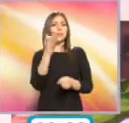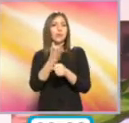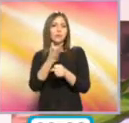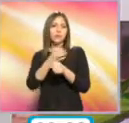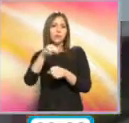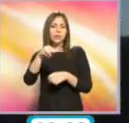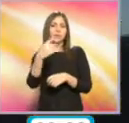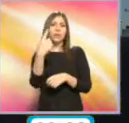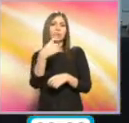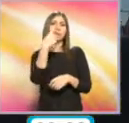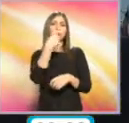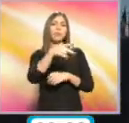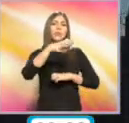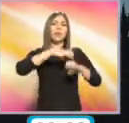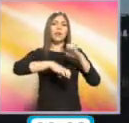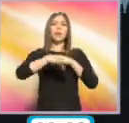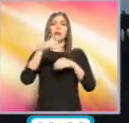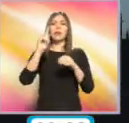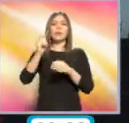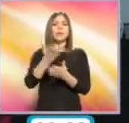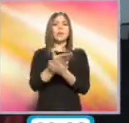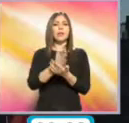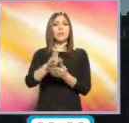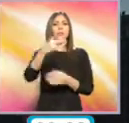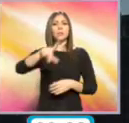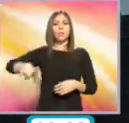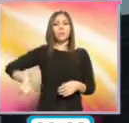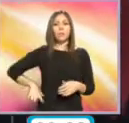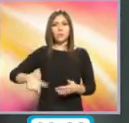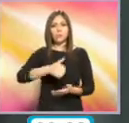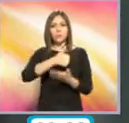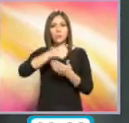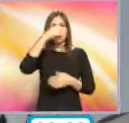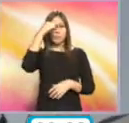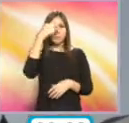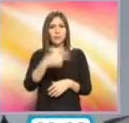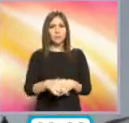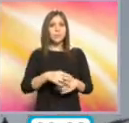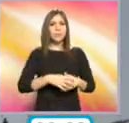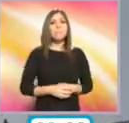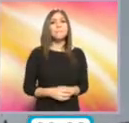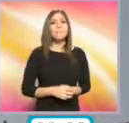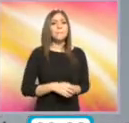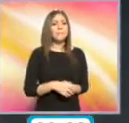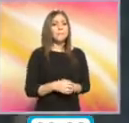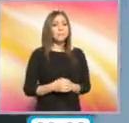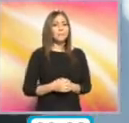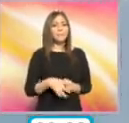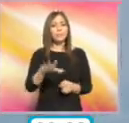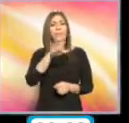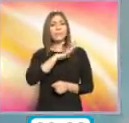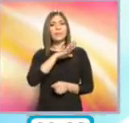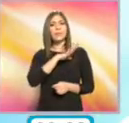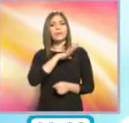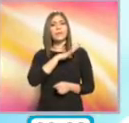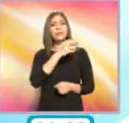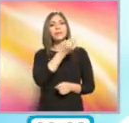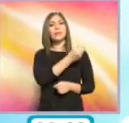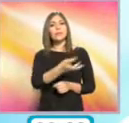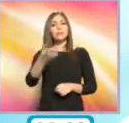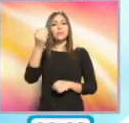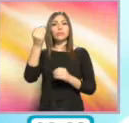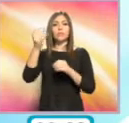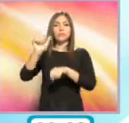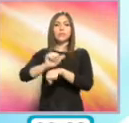empresa descentralizada del gobierno de la Ciudad de México. Sí. Contamos con un parque vehicular